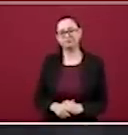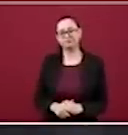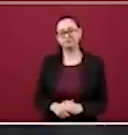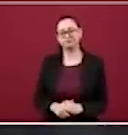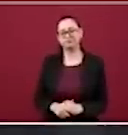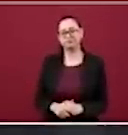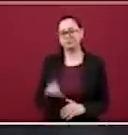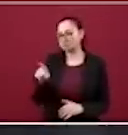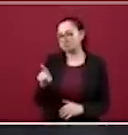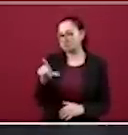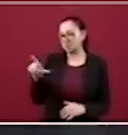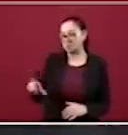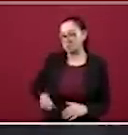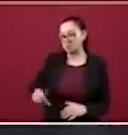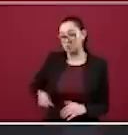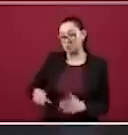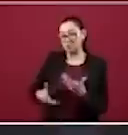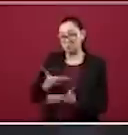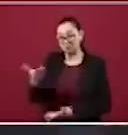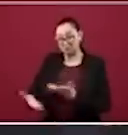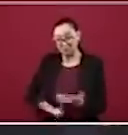estos servidores públicos, estos funcionarios,